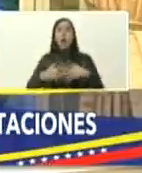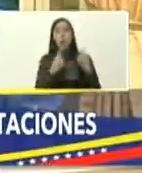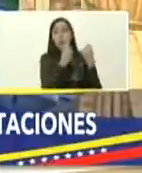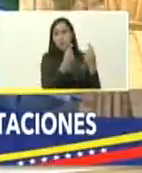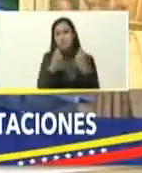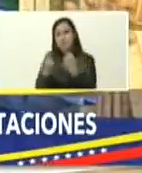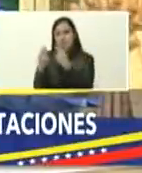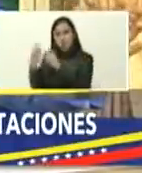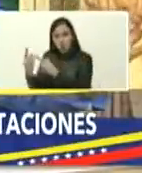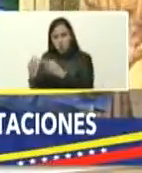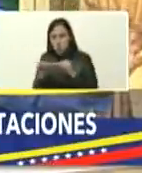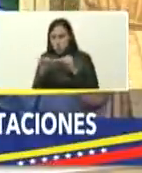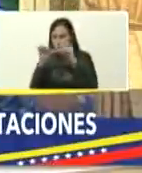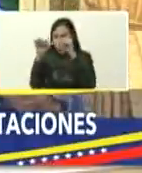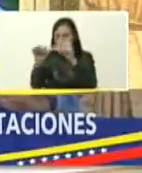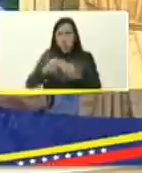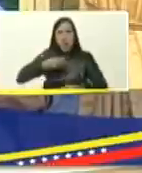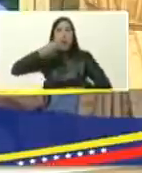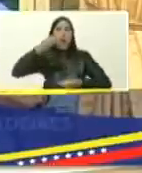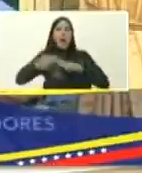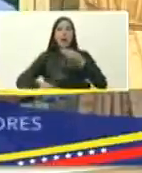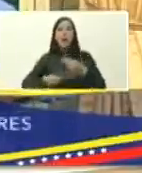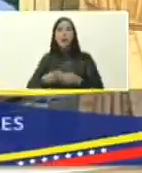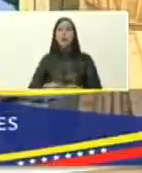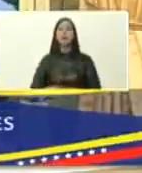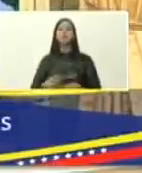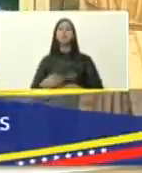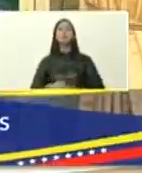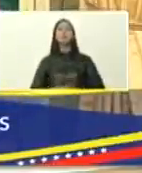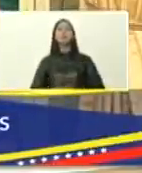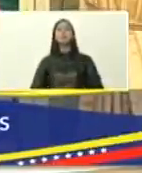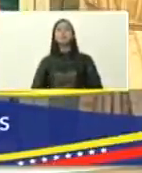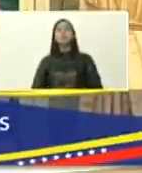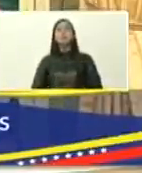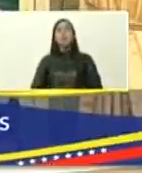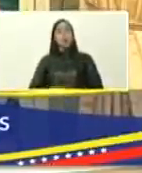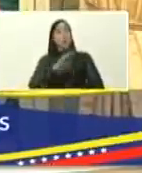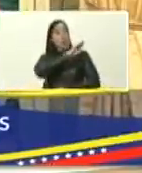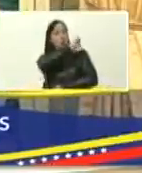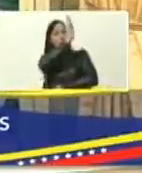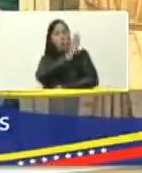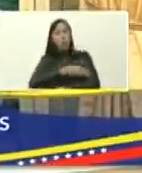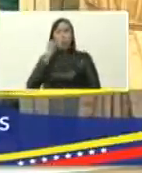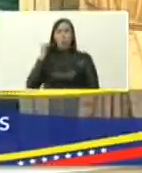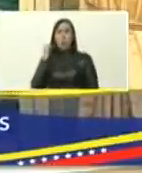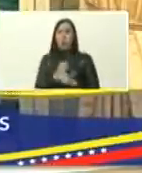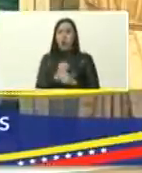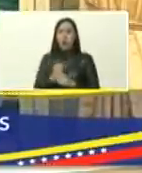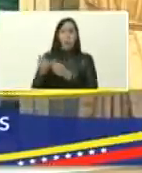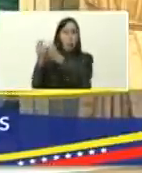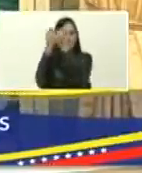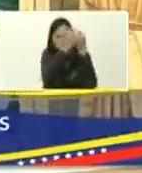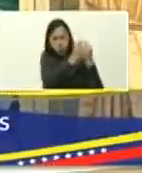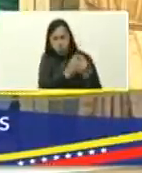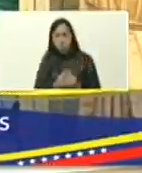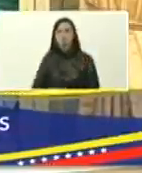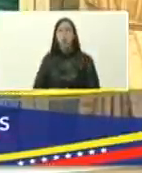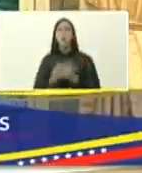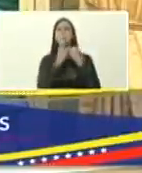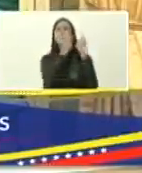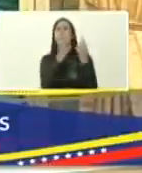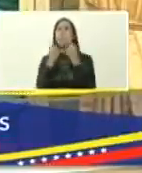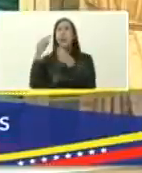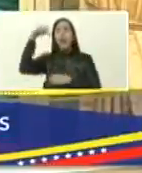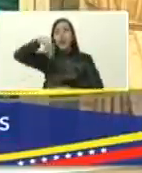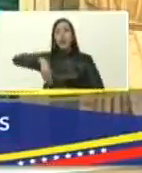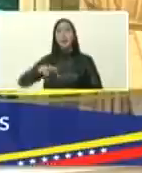venezolano y seguir construyendo el edificio poderoso de la economía productiva exportadora de